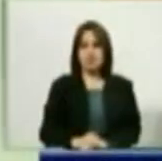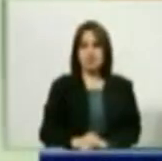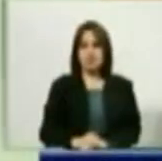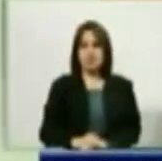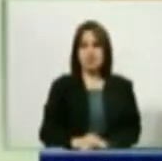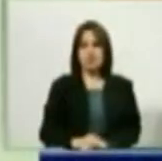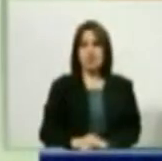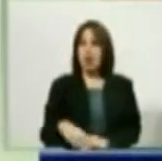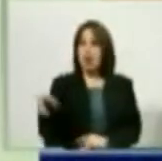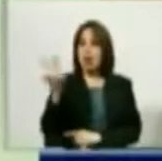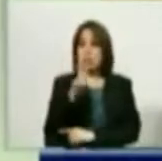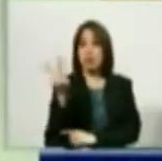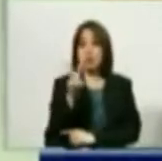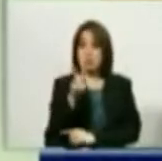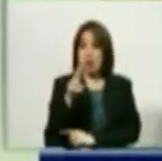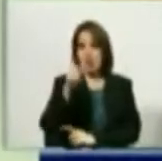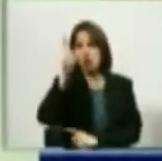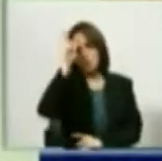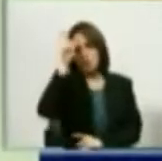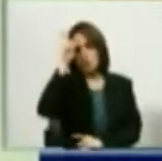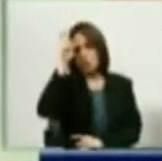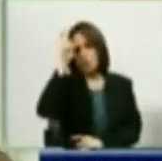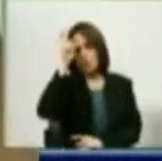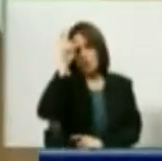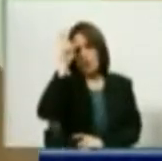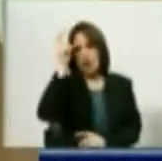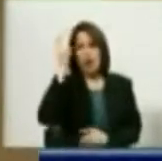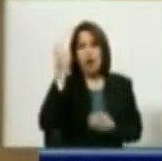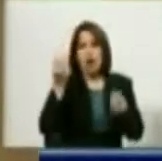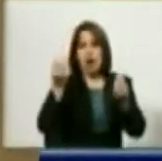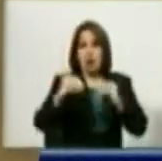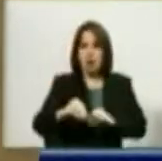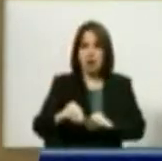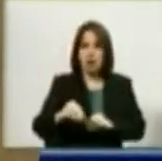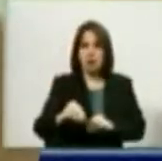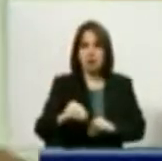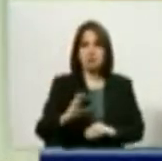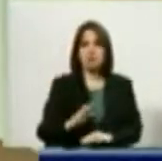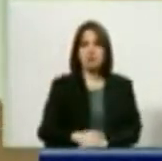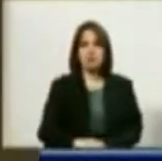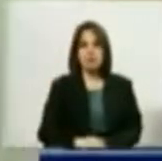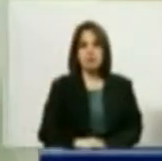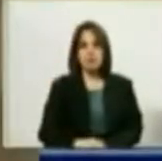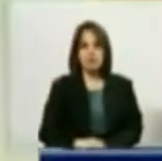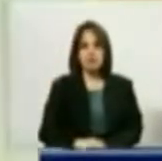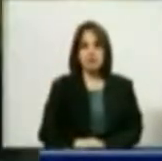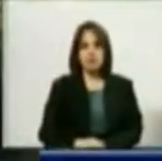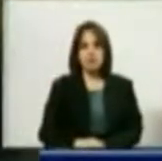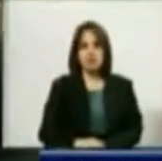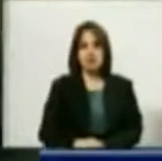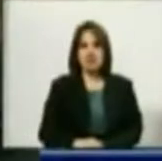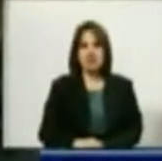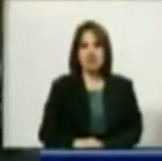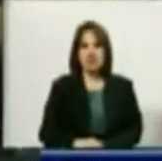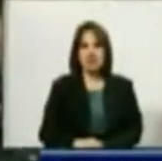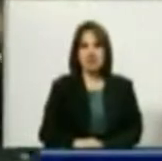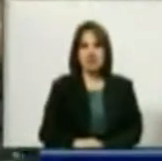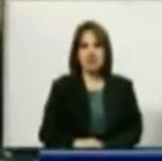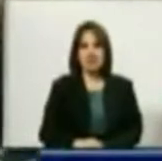Venezuela y Turquía tienen una intención de negocio de más de cuatro mil millones de euros